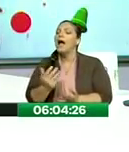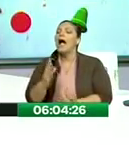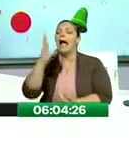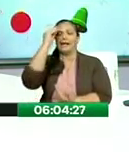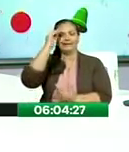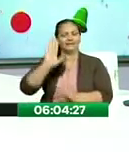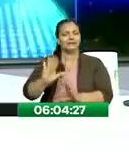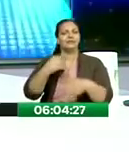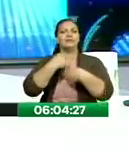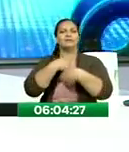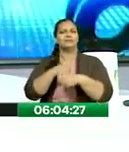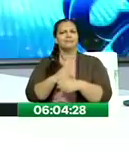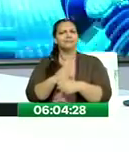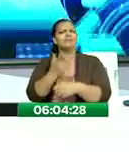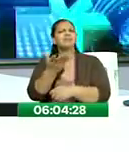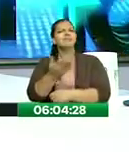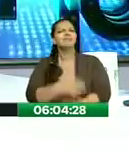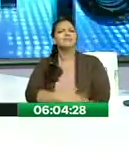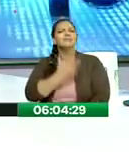niños. Veamos.